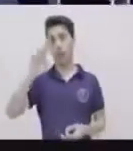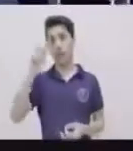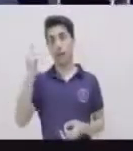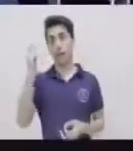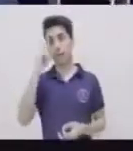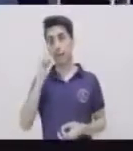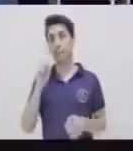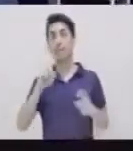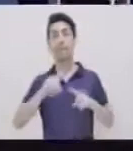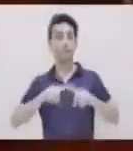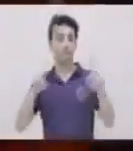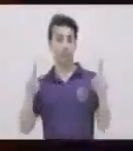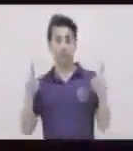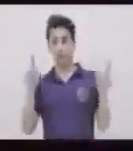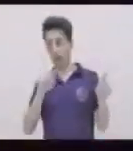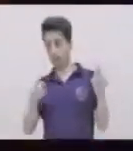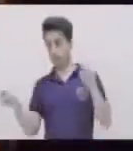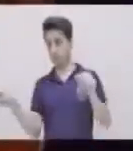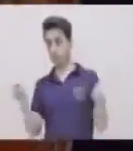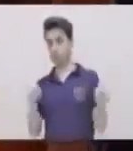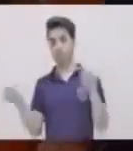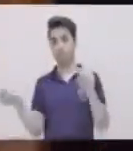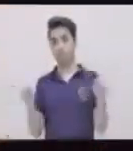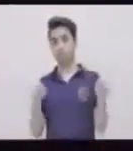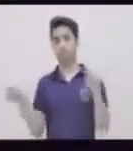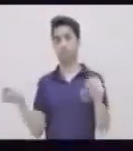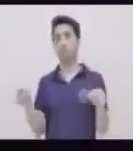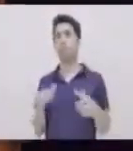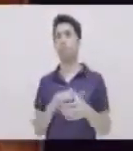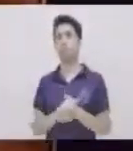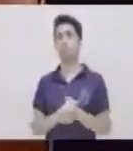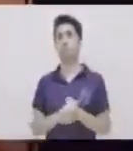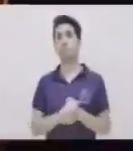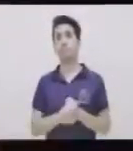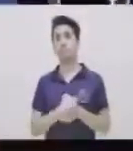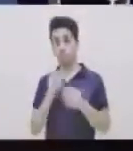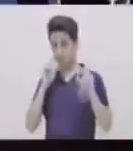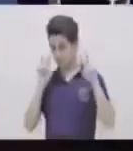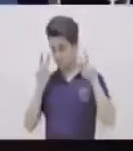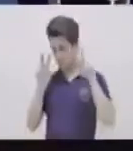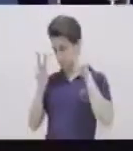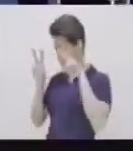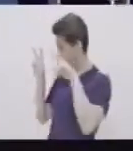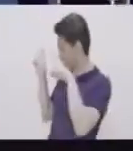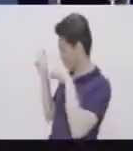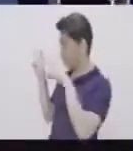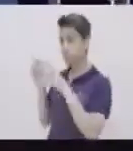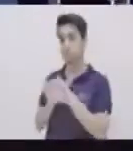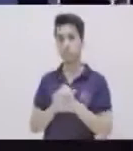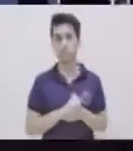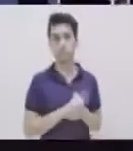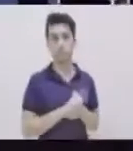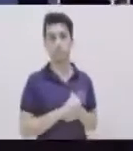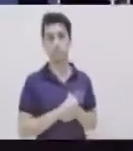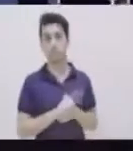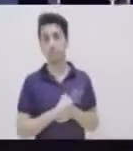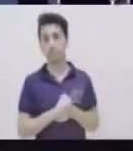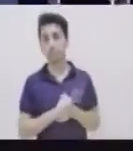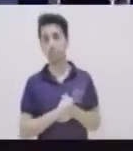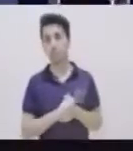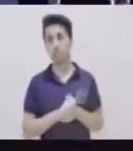es la siguiente. Estas cuerdas son fabricadas con tripas de